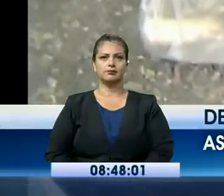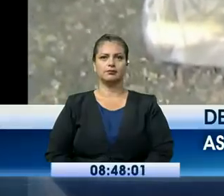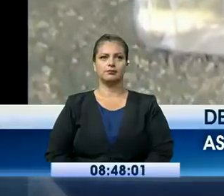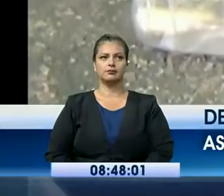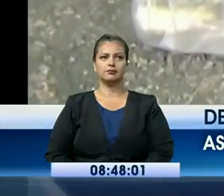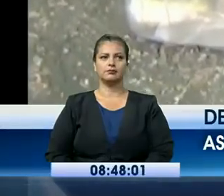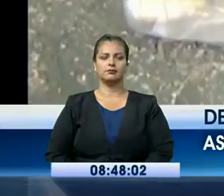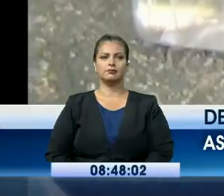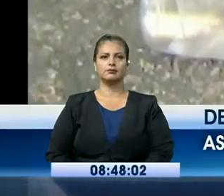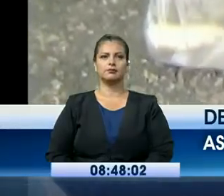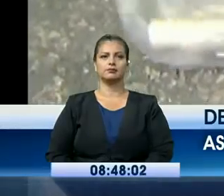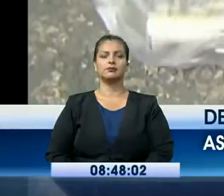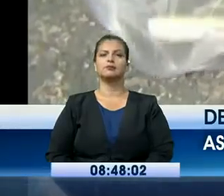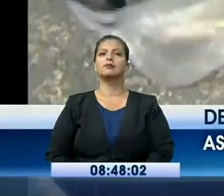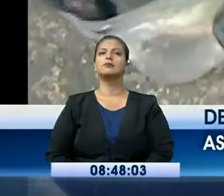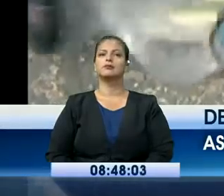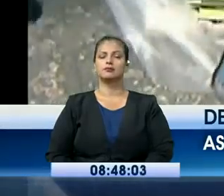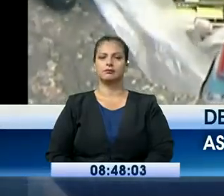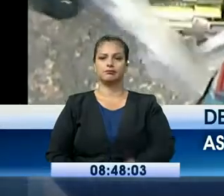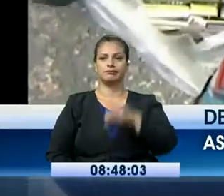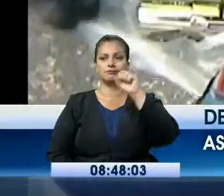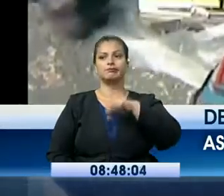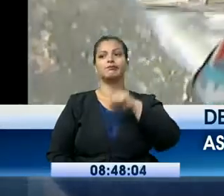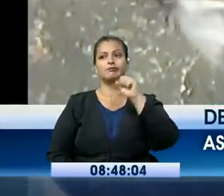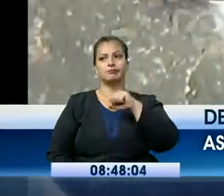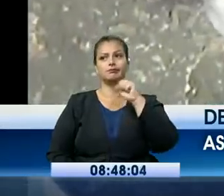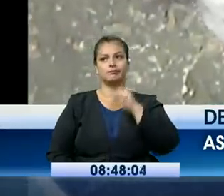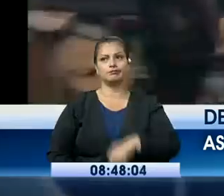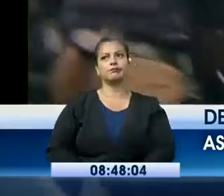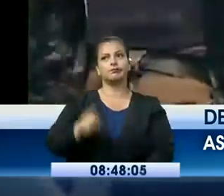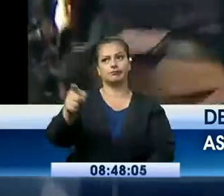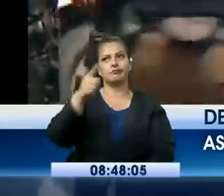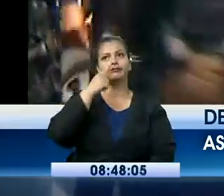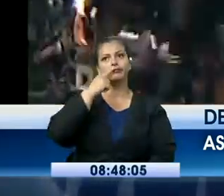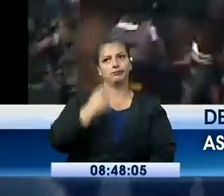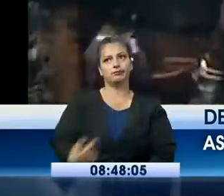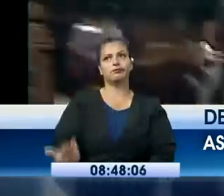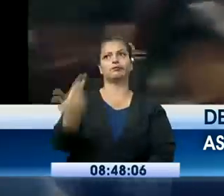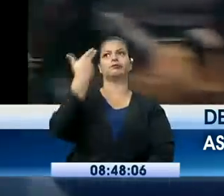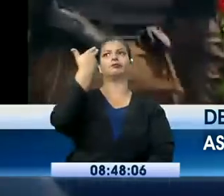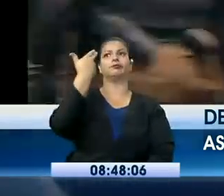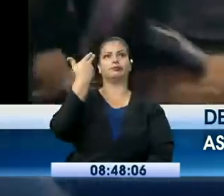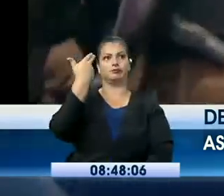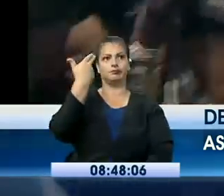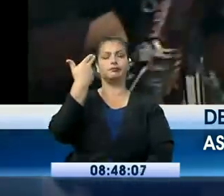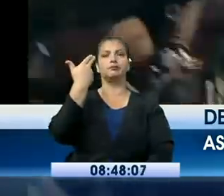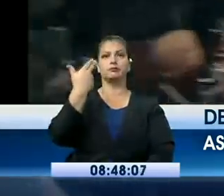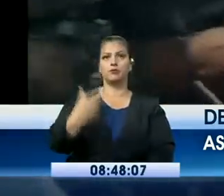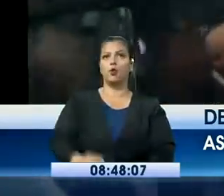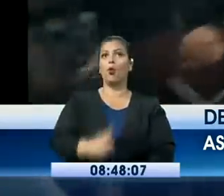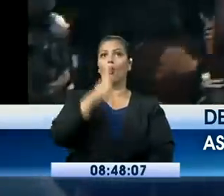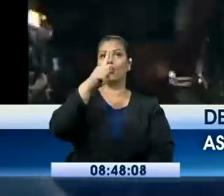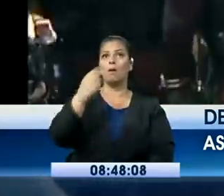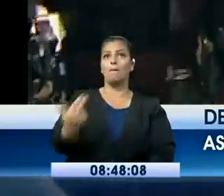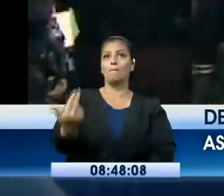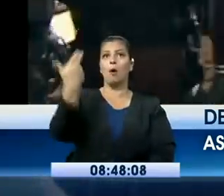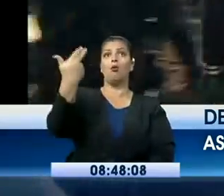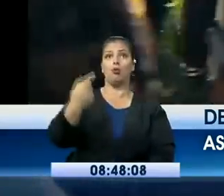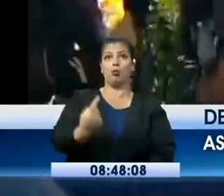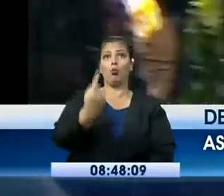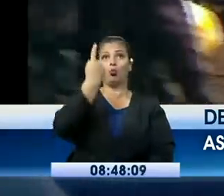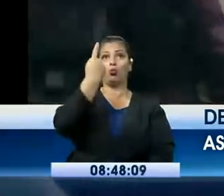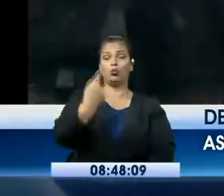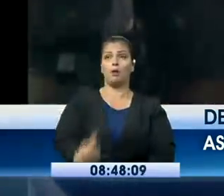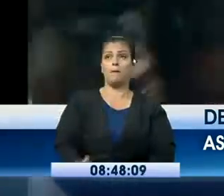sí sí sí sí reconozco que me disparó el que me lanzó a matar de las un disparo me